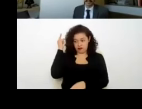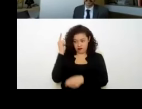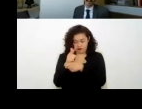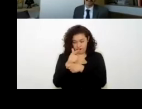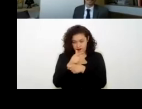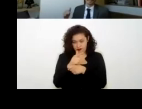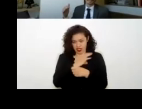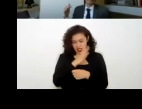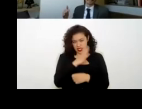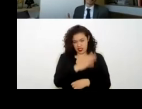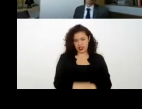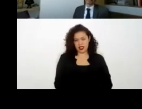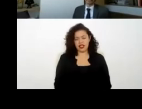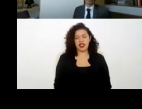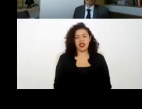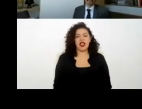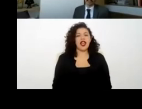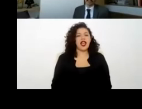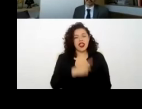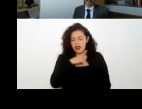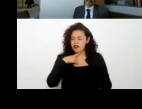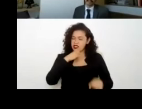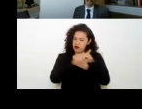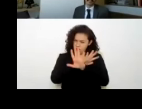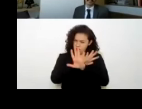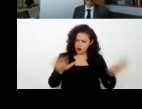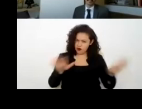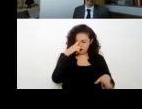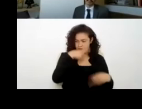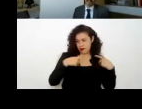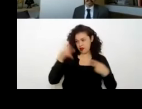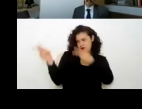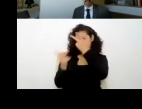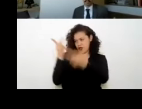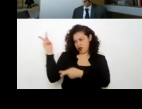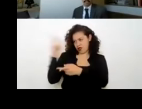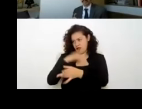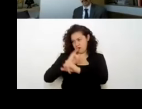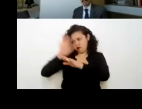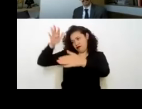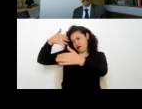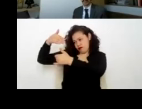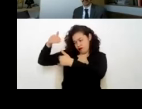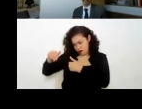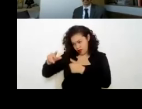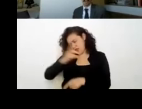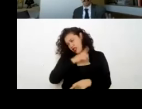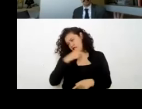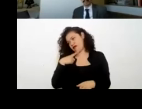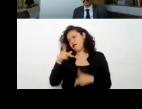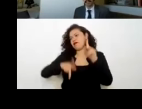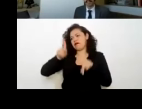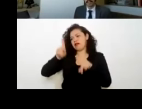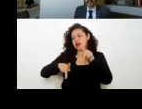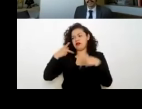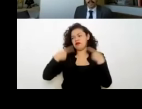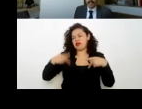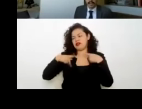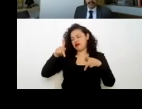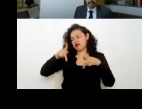tienes que recabar cierta información de tu donante. Eso va a depender de si tu donante es persona física, persona moral, etc.